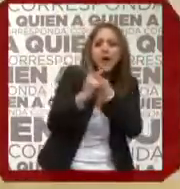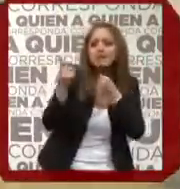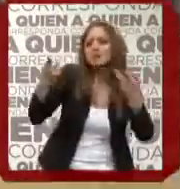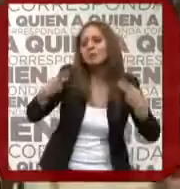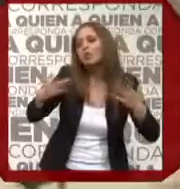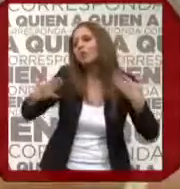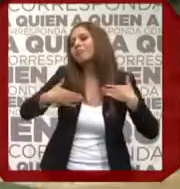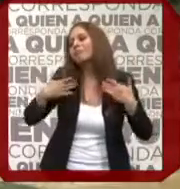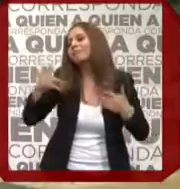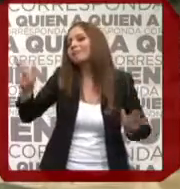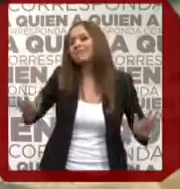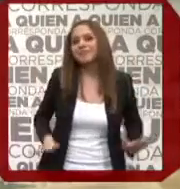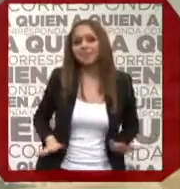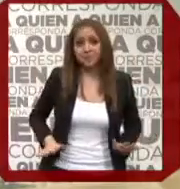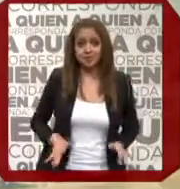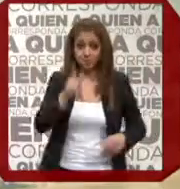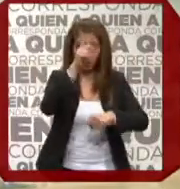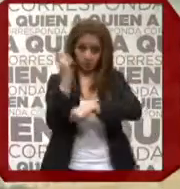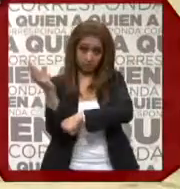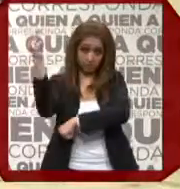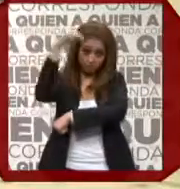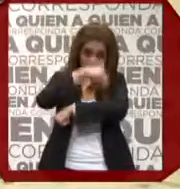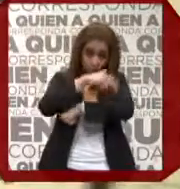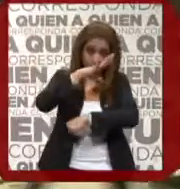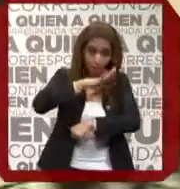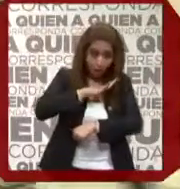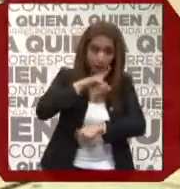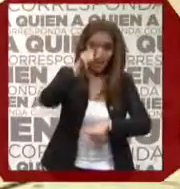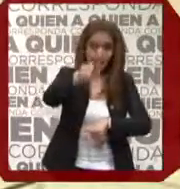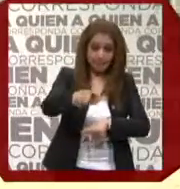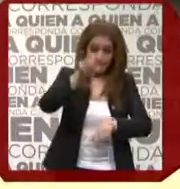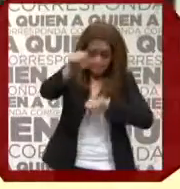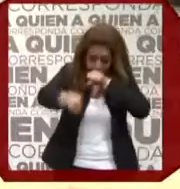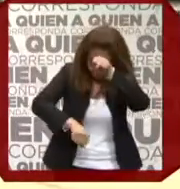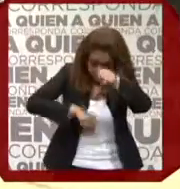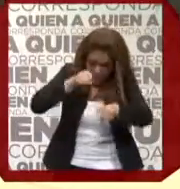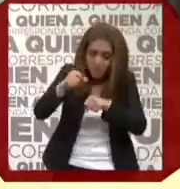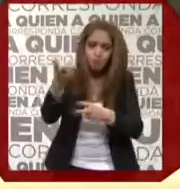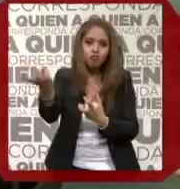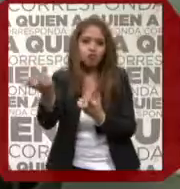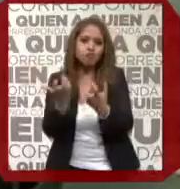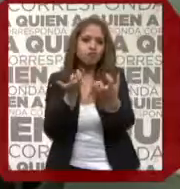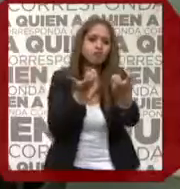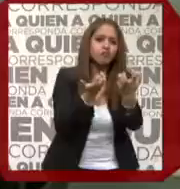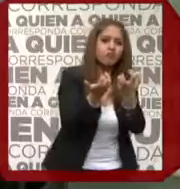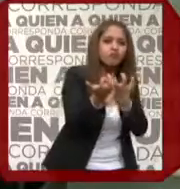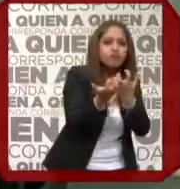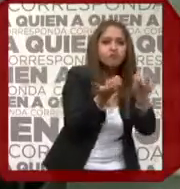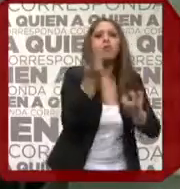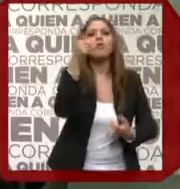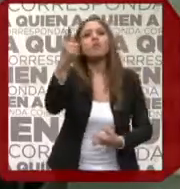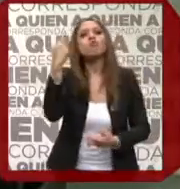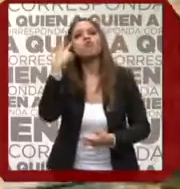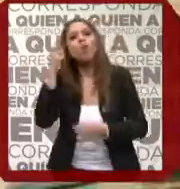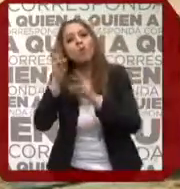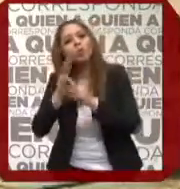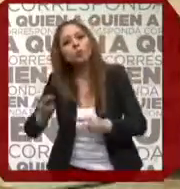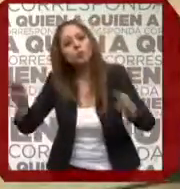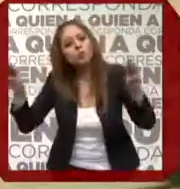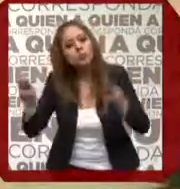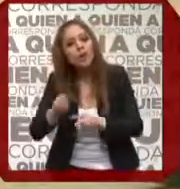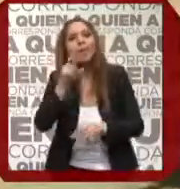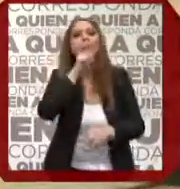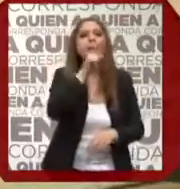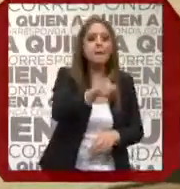la explanada del Monumento de la Revolución puedes andar en bici, patinar, escuchar musiquita, pasear